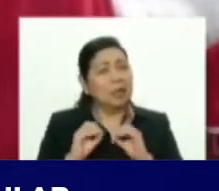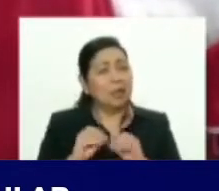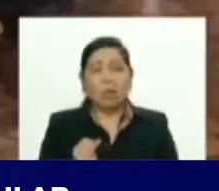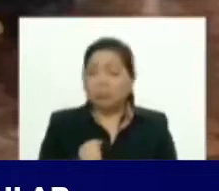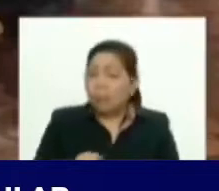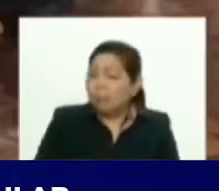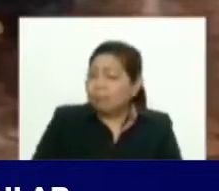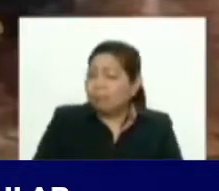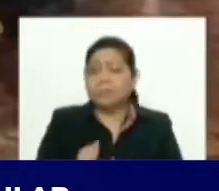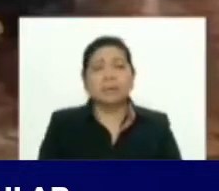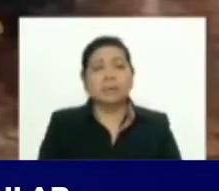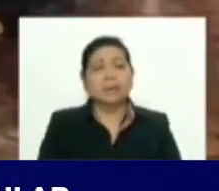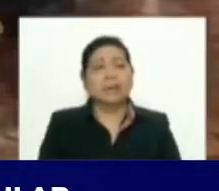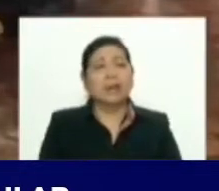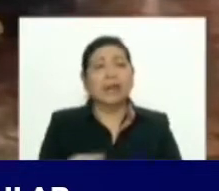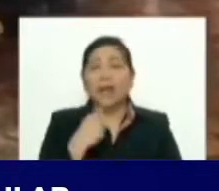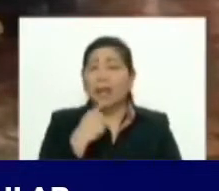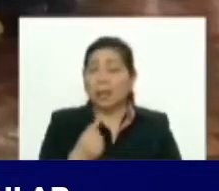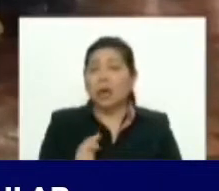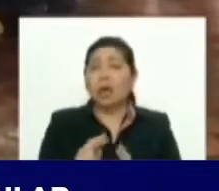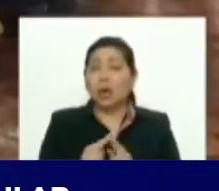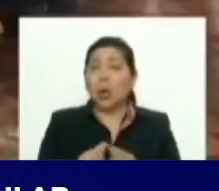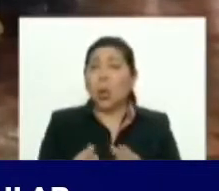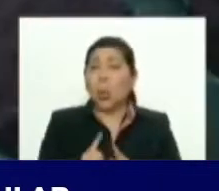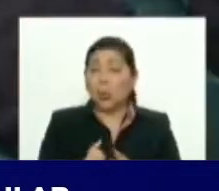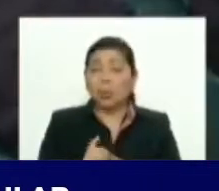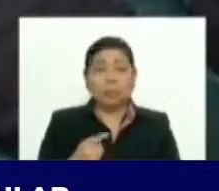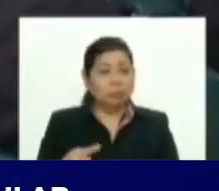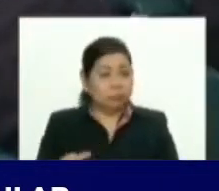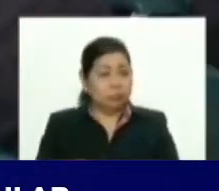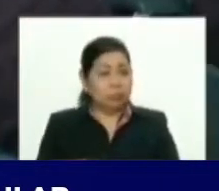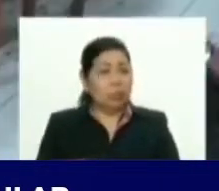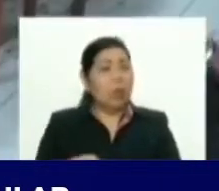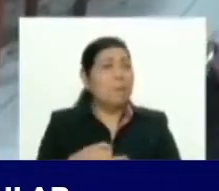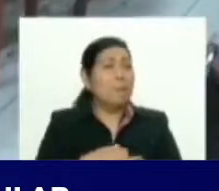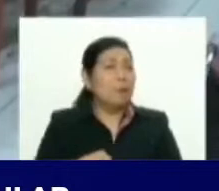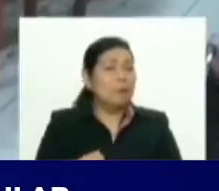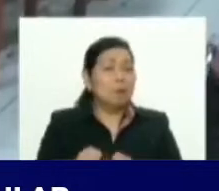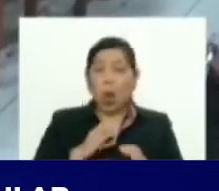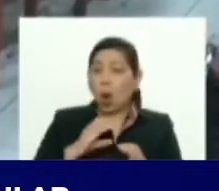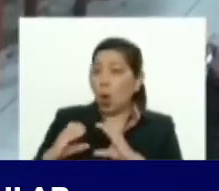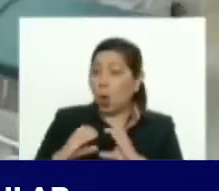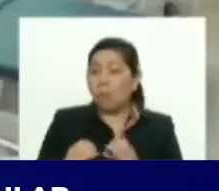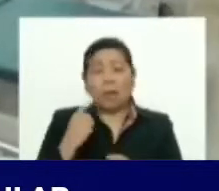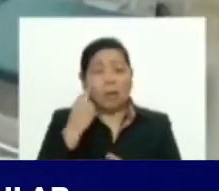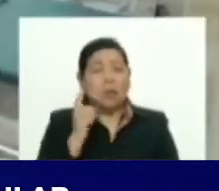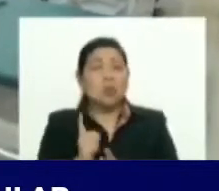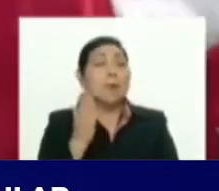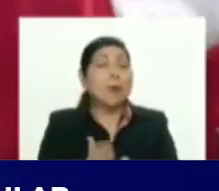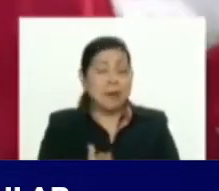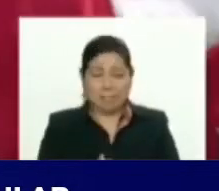la trabajamos. Propuso a los docentes el reunirse cuando visite diversas regiones del país para conversar y conocer su